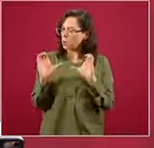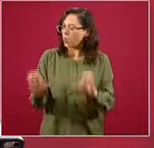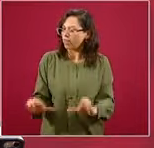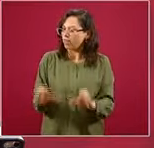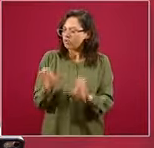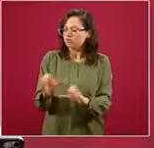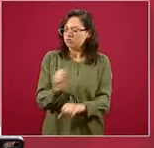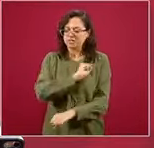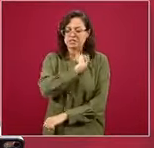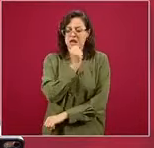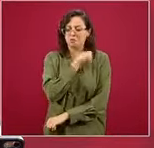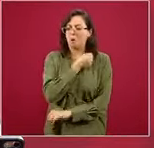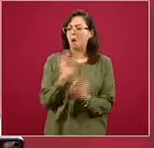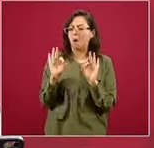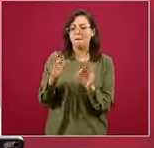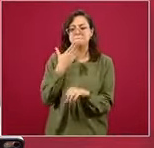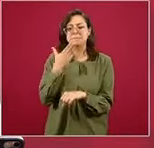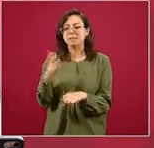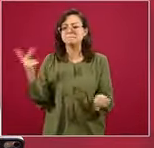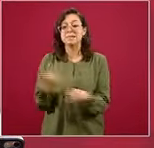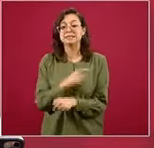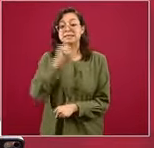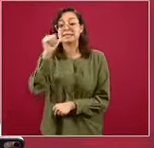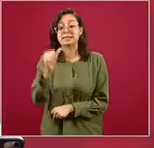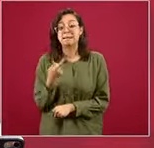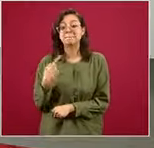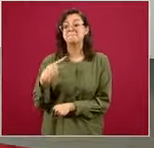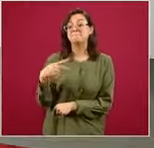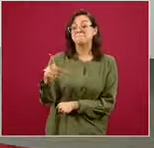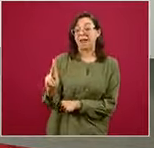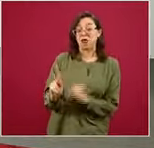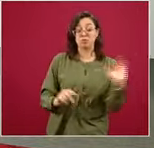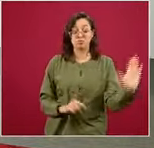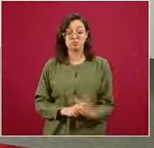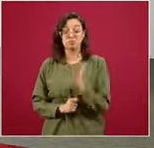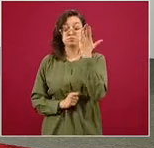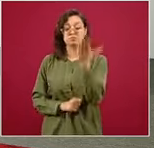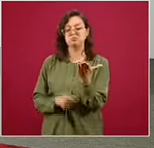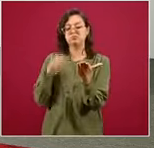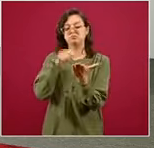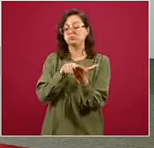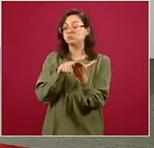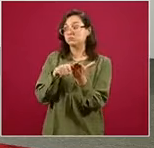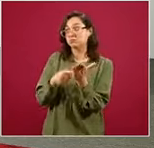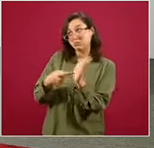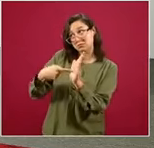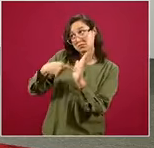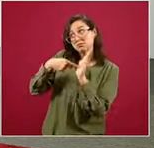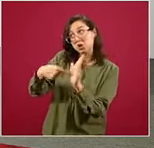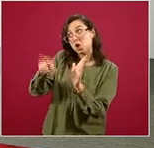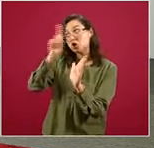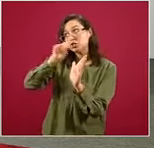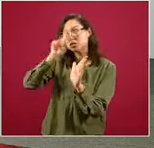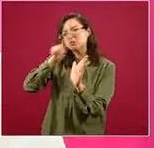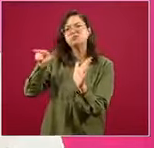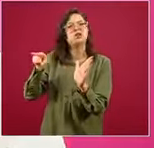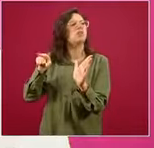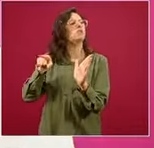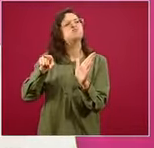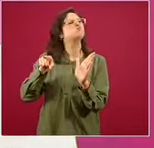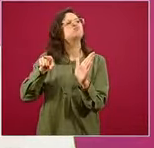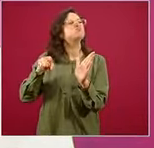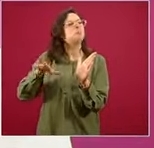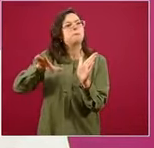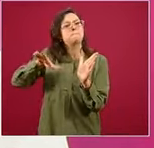parece excelente, no pasa nada. Si un gobierno estatal decide relajar las medidas que se recomiendan y que